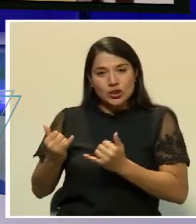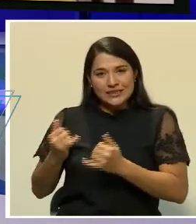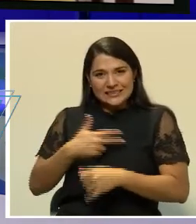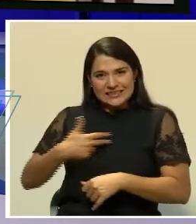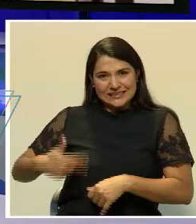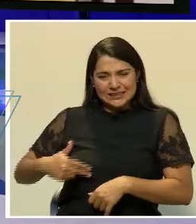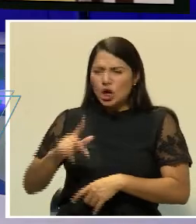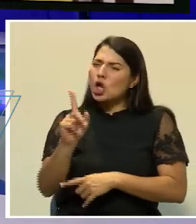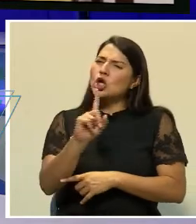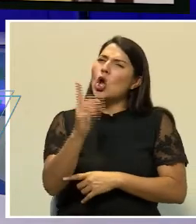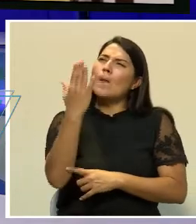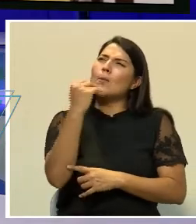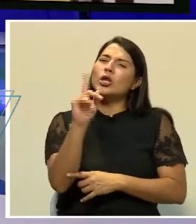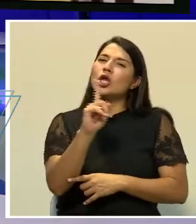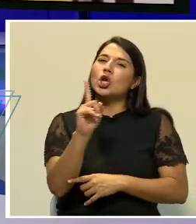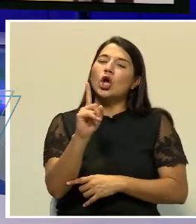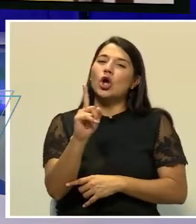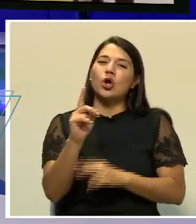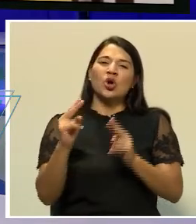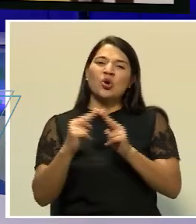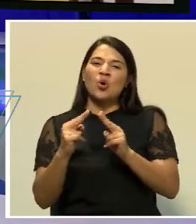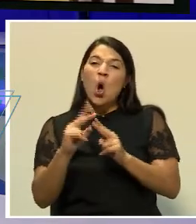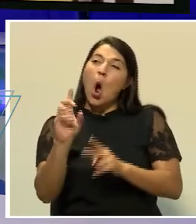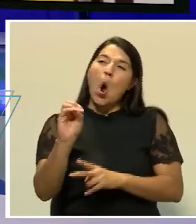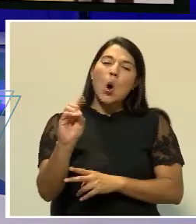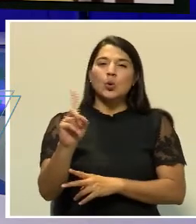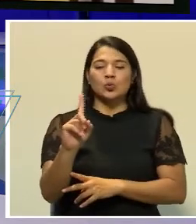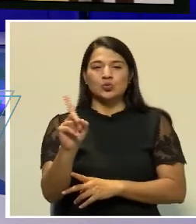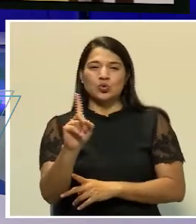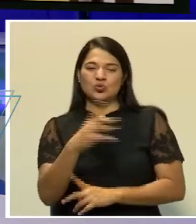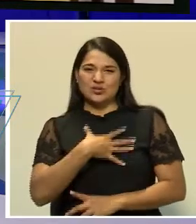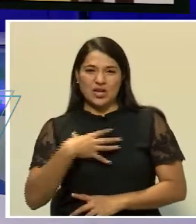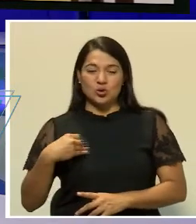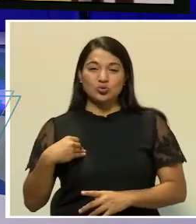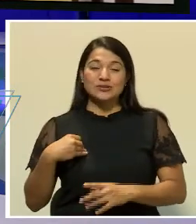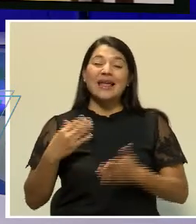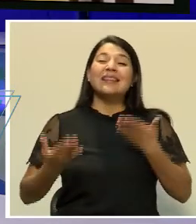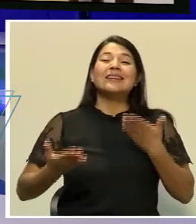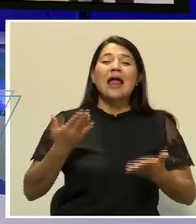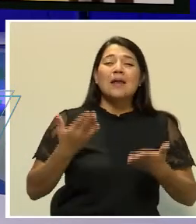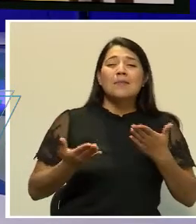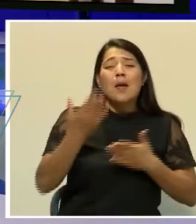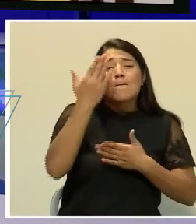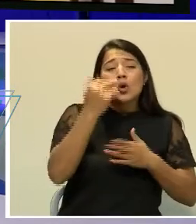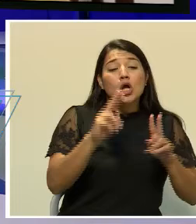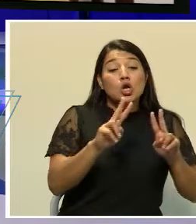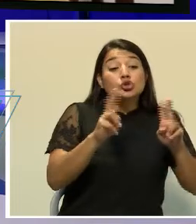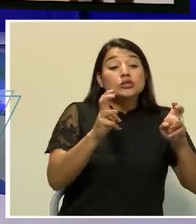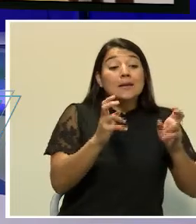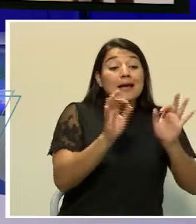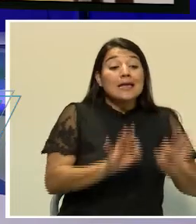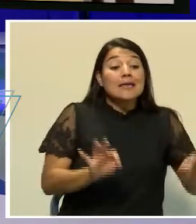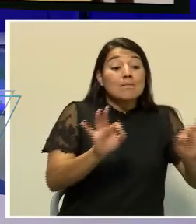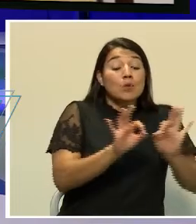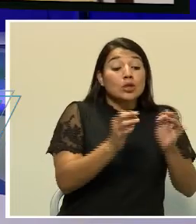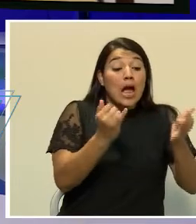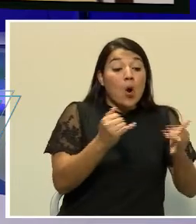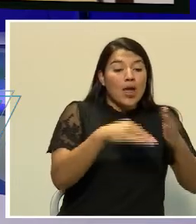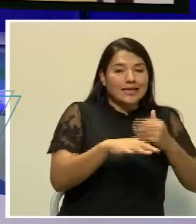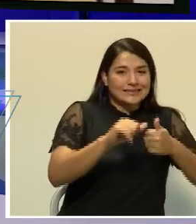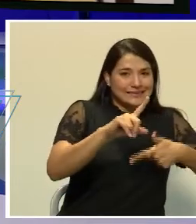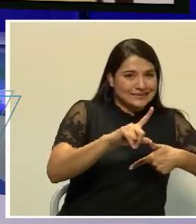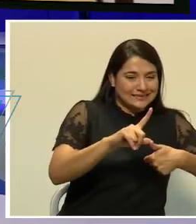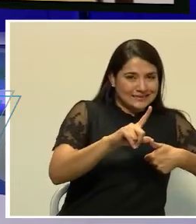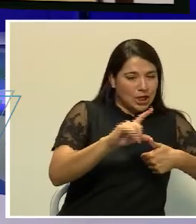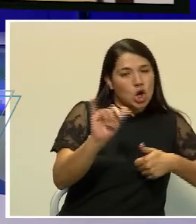o no conozcan, sino tal vez porque las temáticas que son relevantes para Latinoamérica en este momento ni siquiera le están pasando por la